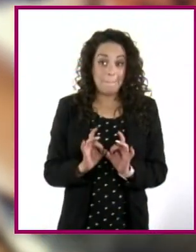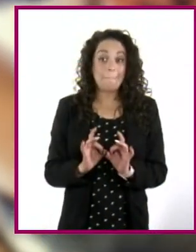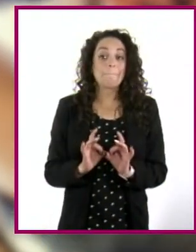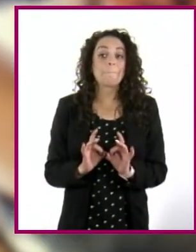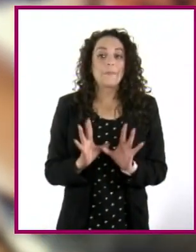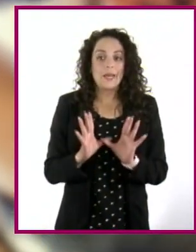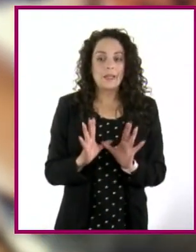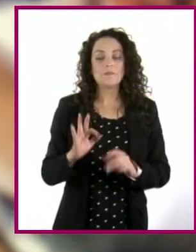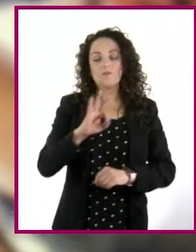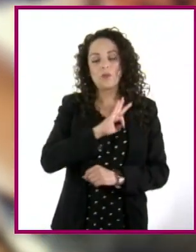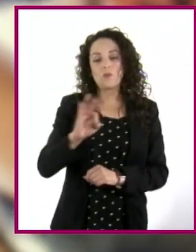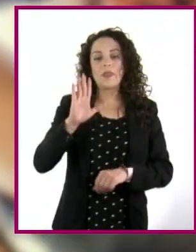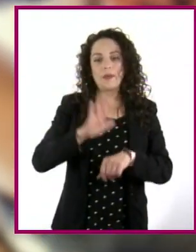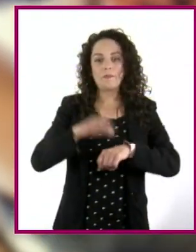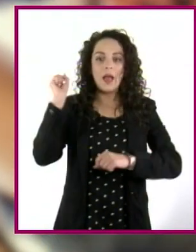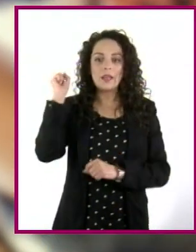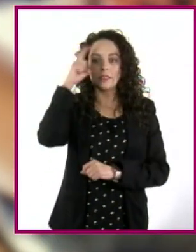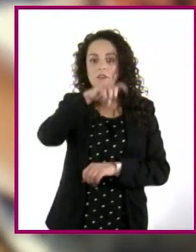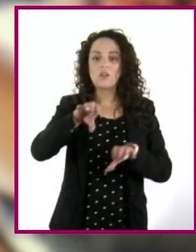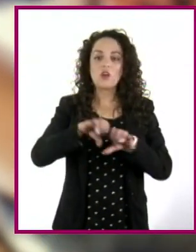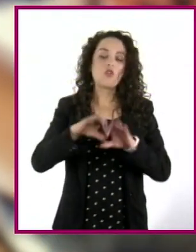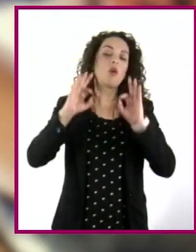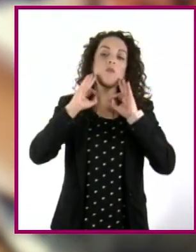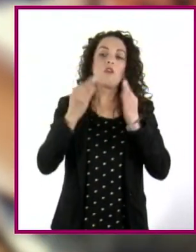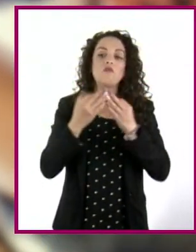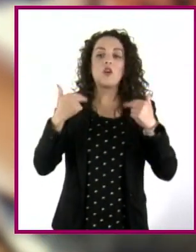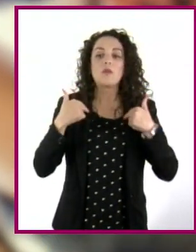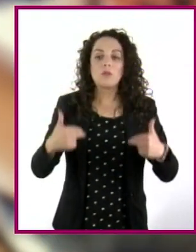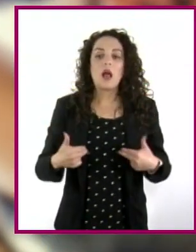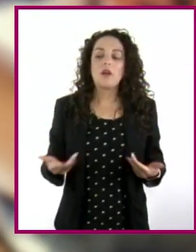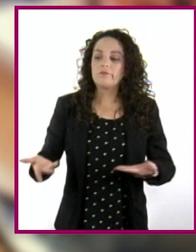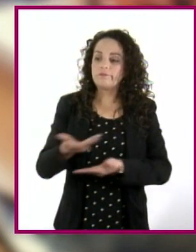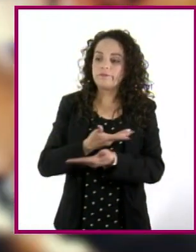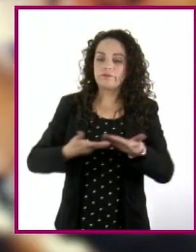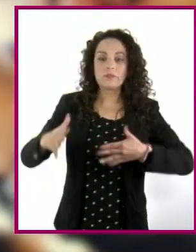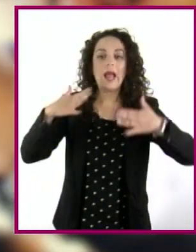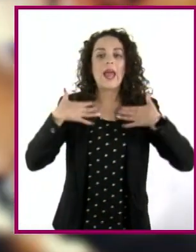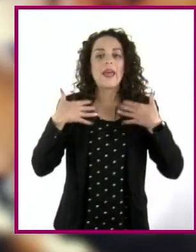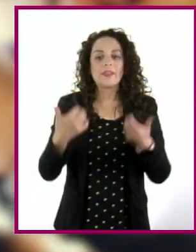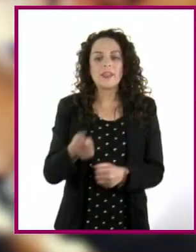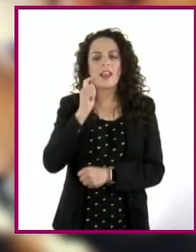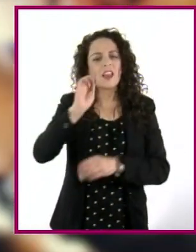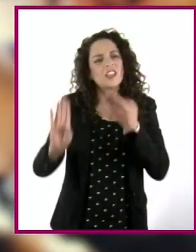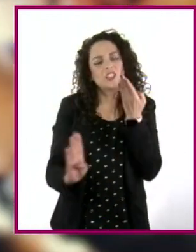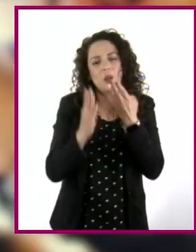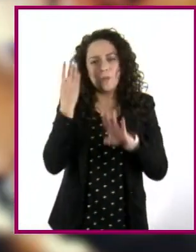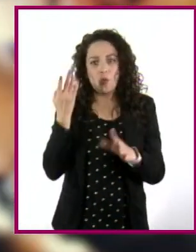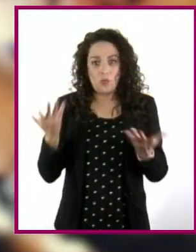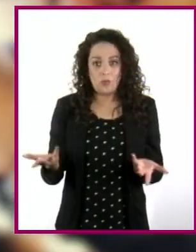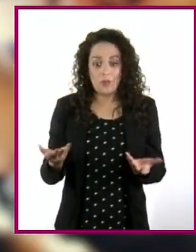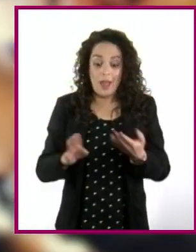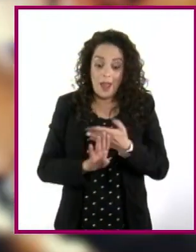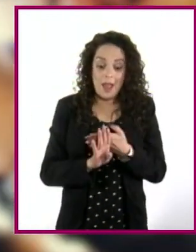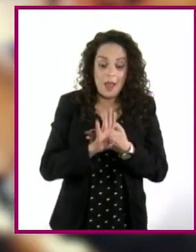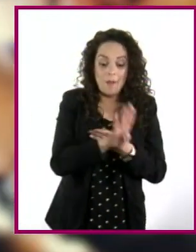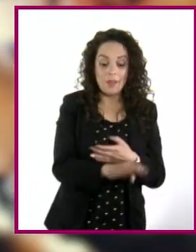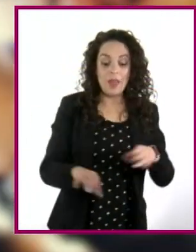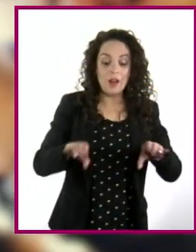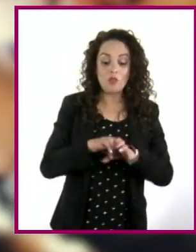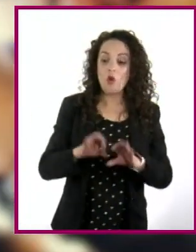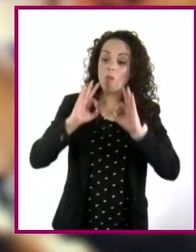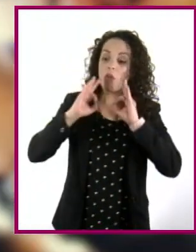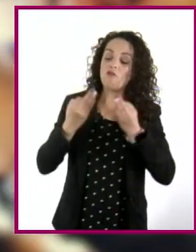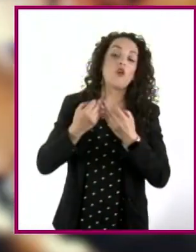se dificulte la forma en la que los seres humanos se relacionan y comprenden el mundo, evitando que las relaciones se den de una forma